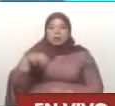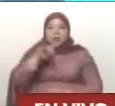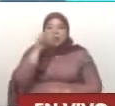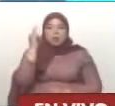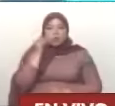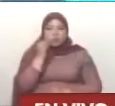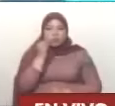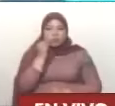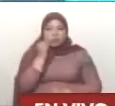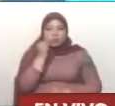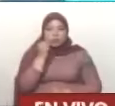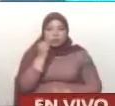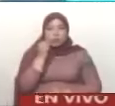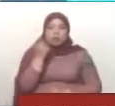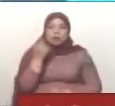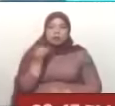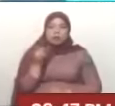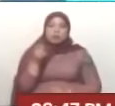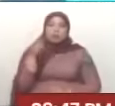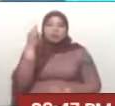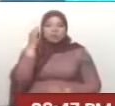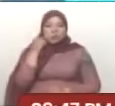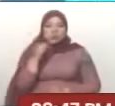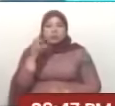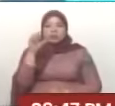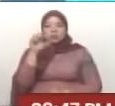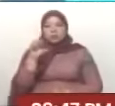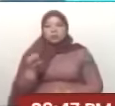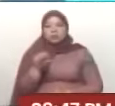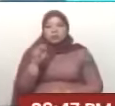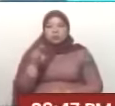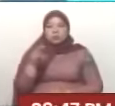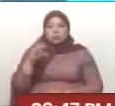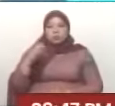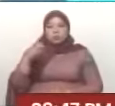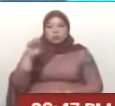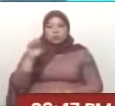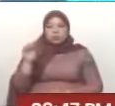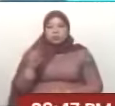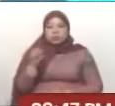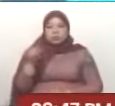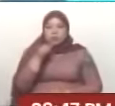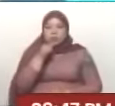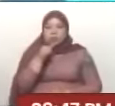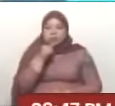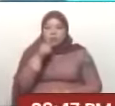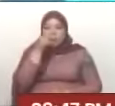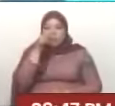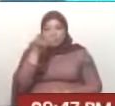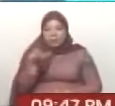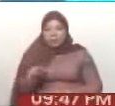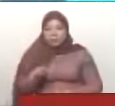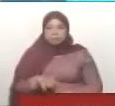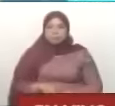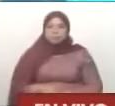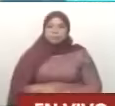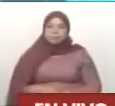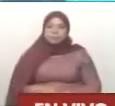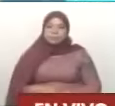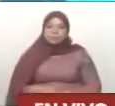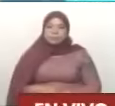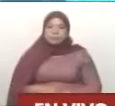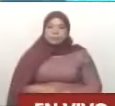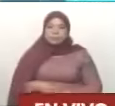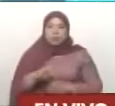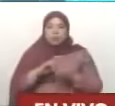Sucre, Keilin Marcano. En el estado Portuguesa, Gerardo Álvarez. En el